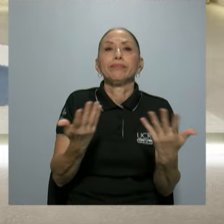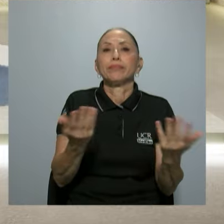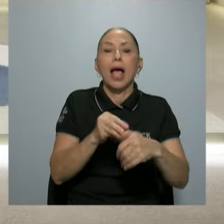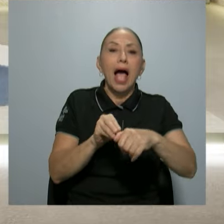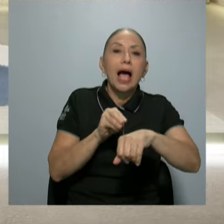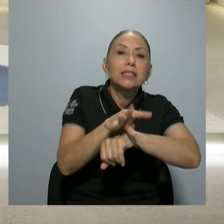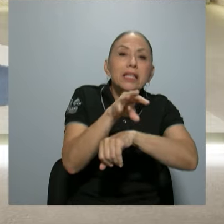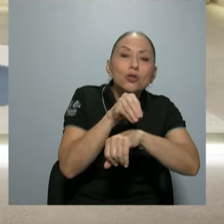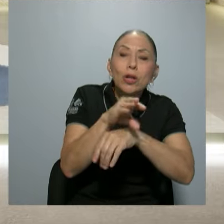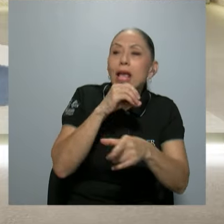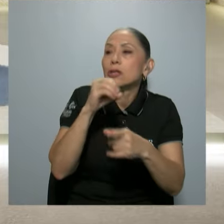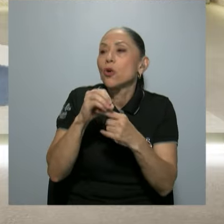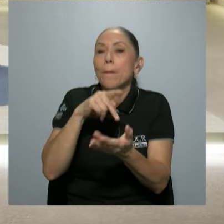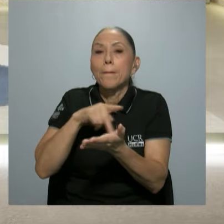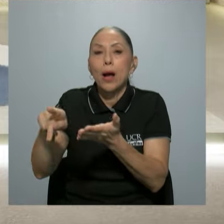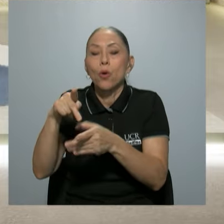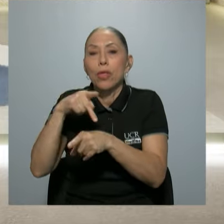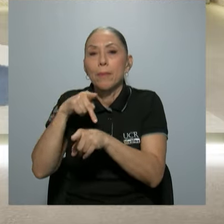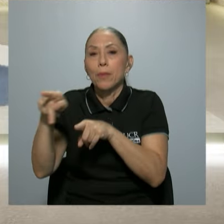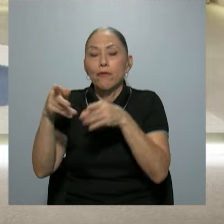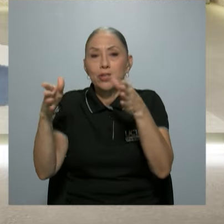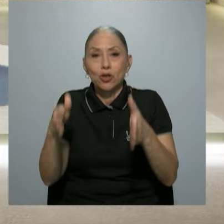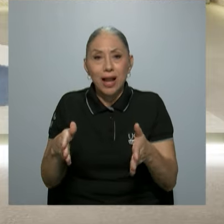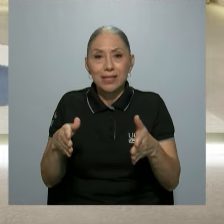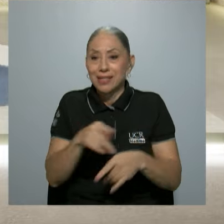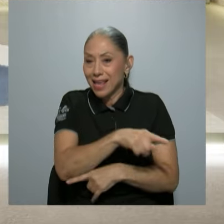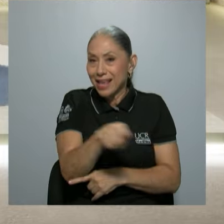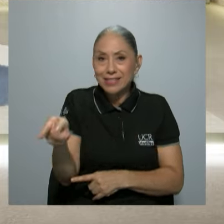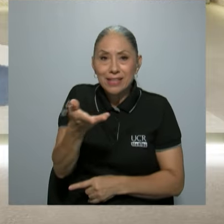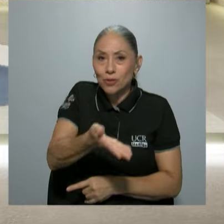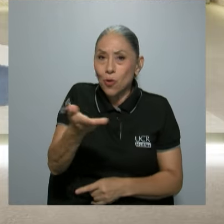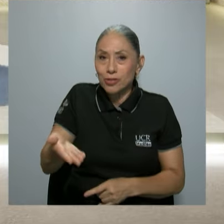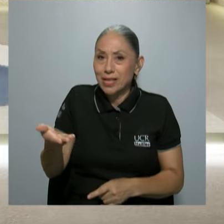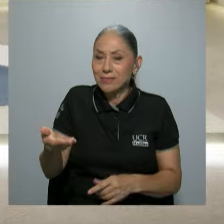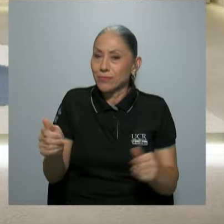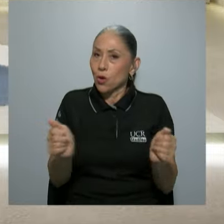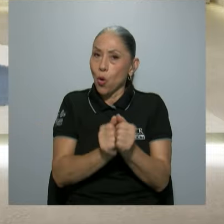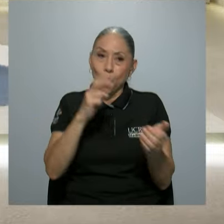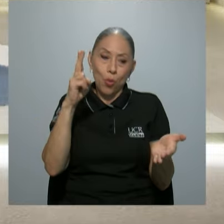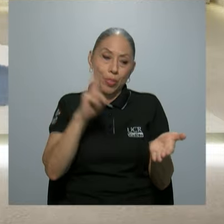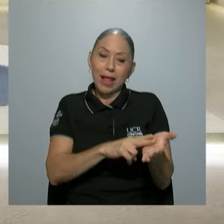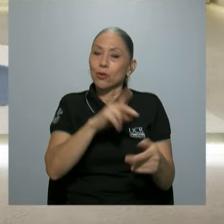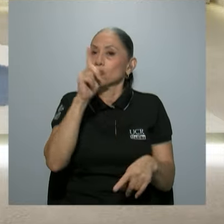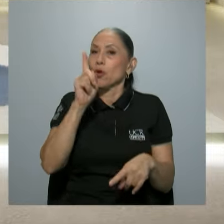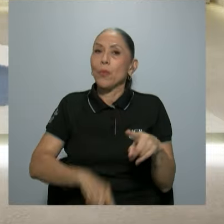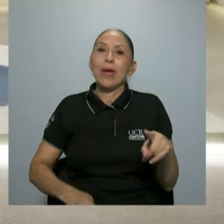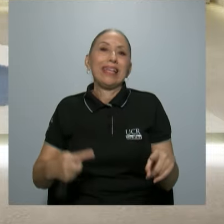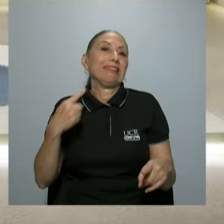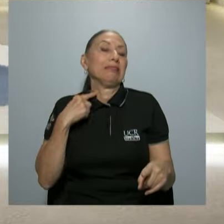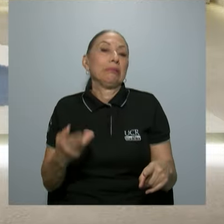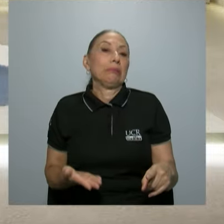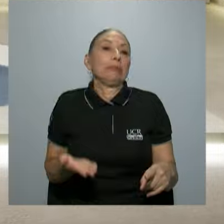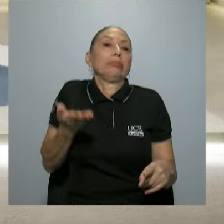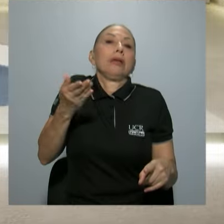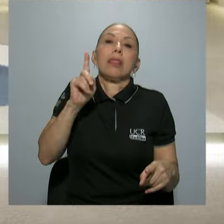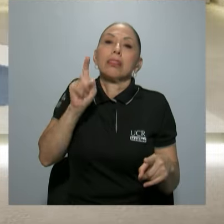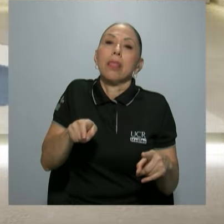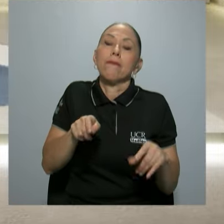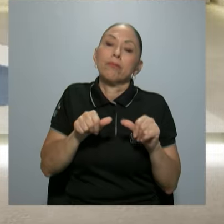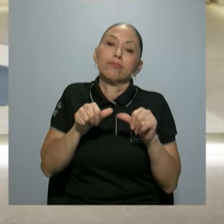pago de profesionales. Ese tipo de cosas no pueden en los contratos sobrepasarse a lo que es el promedio. Eso es